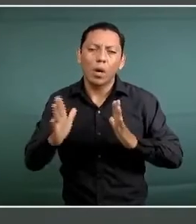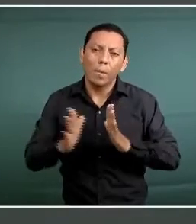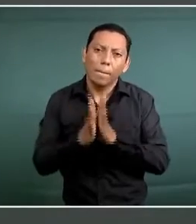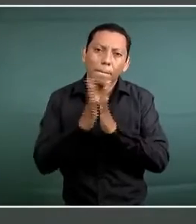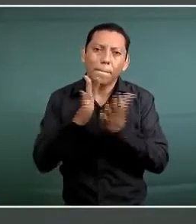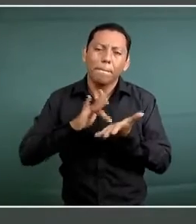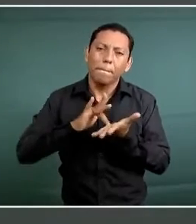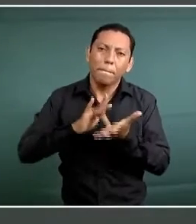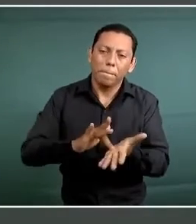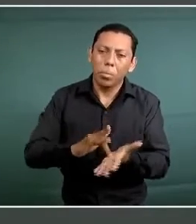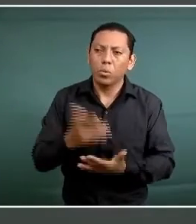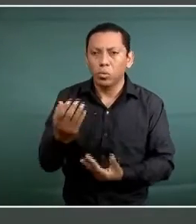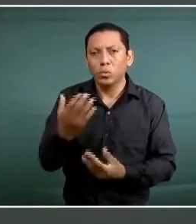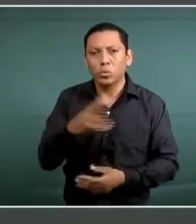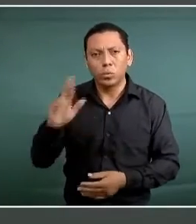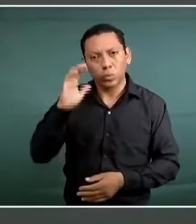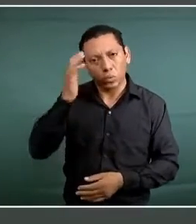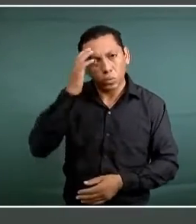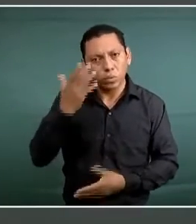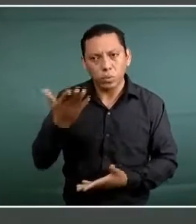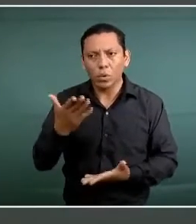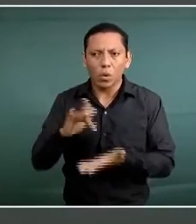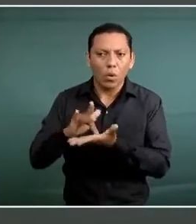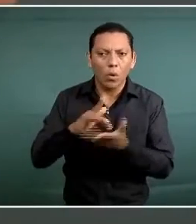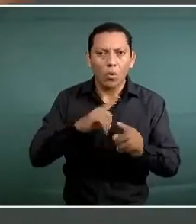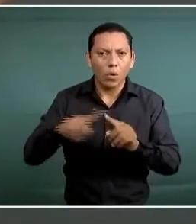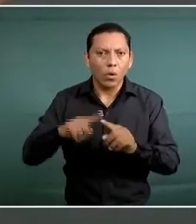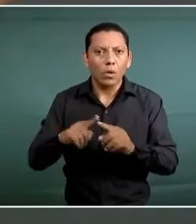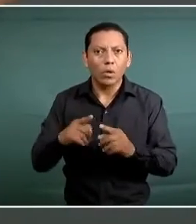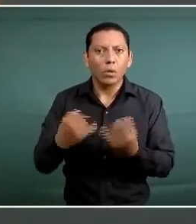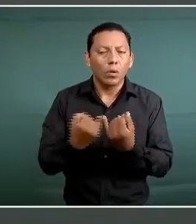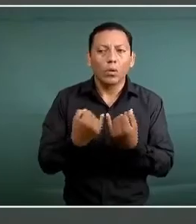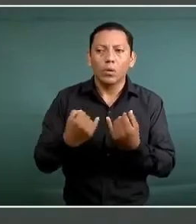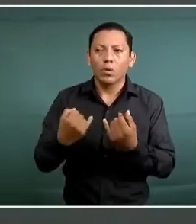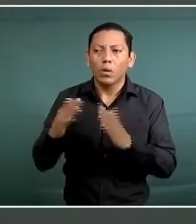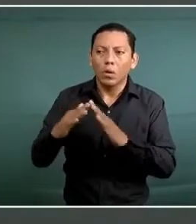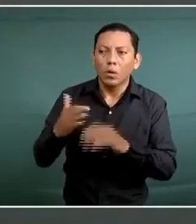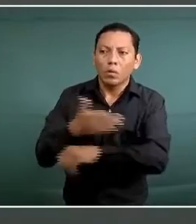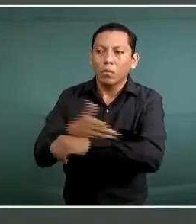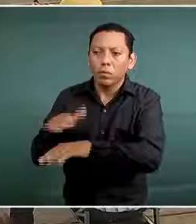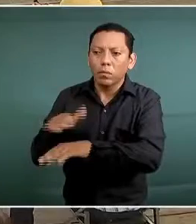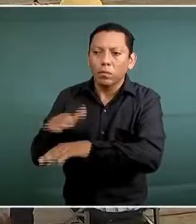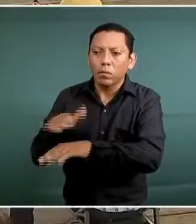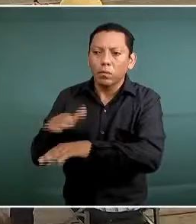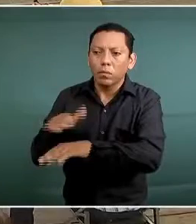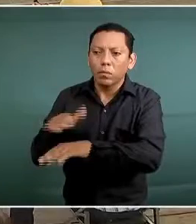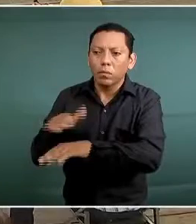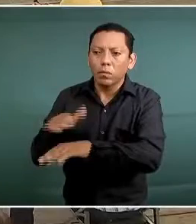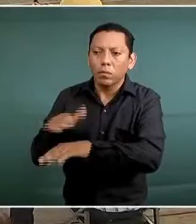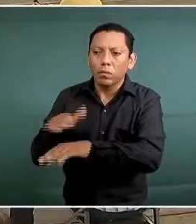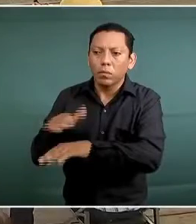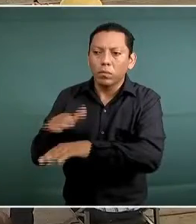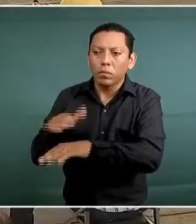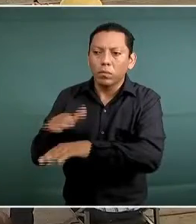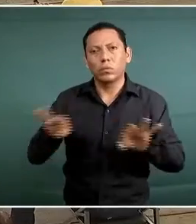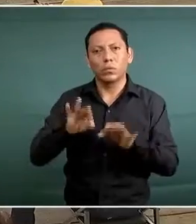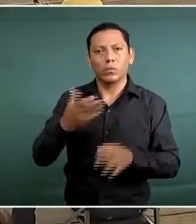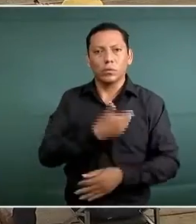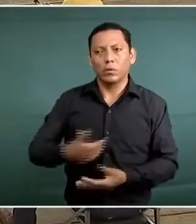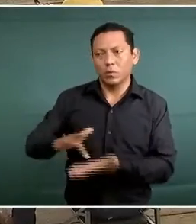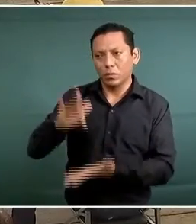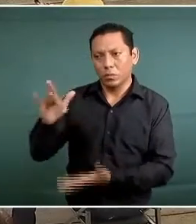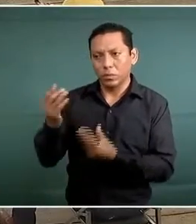eventos, de gestiones de emergencias y que abandonan a sus familias por cuidar de las nuestras. Muchas gracias, presidente.